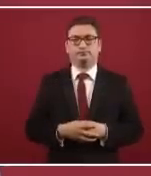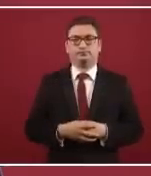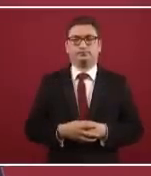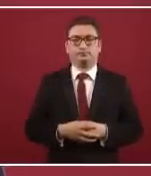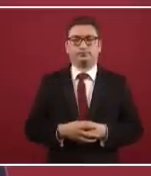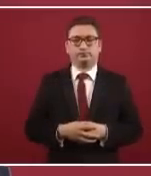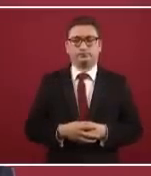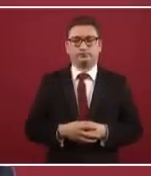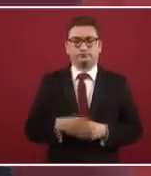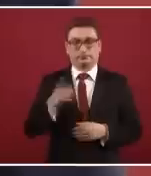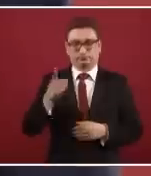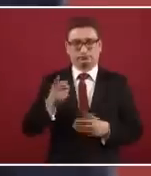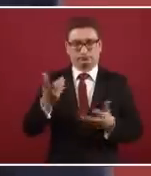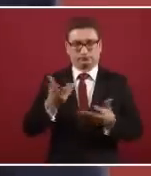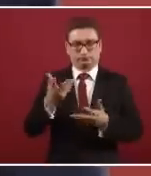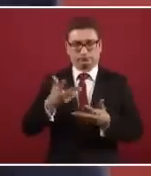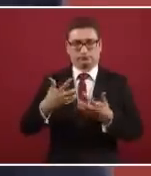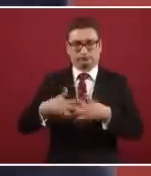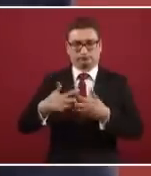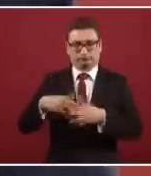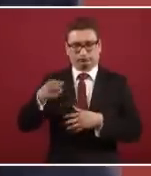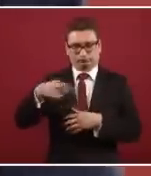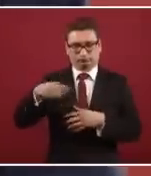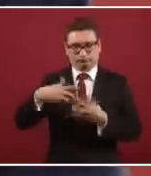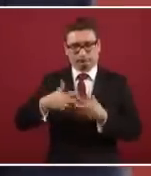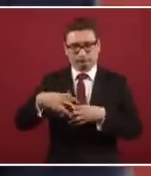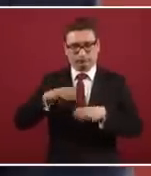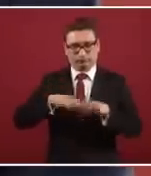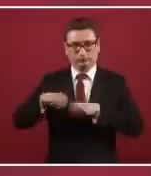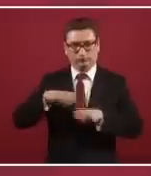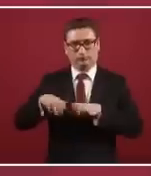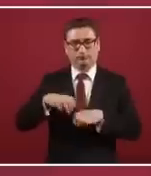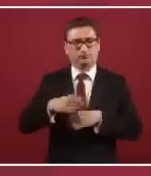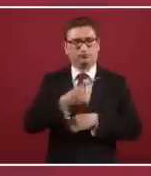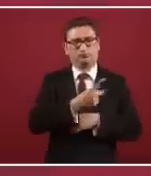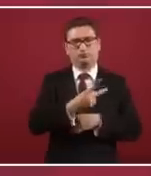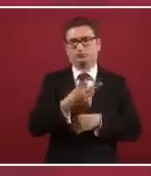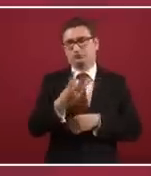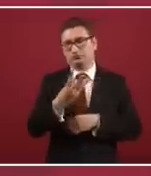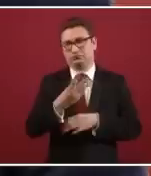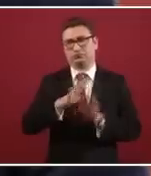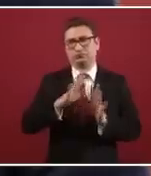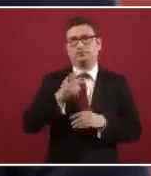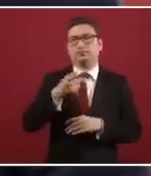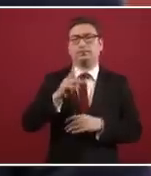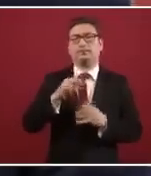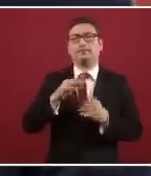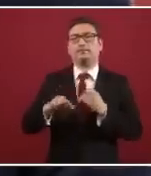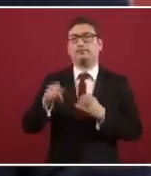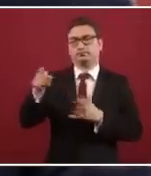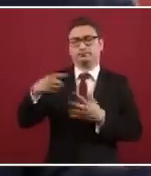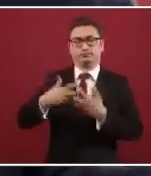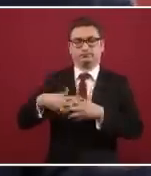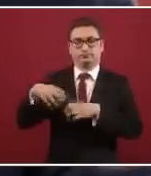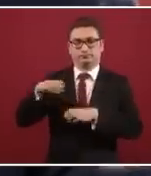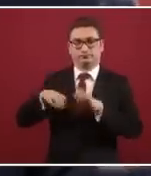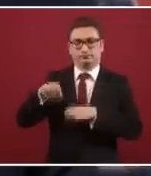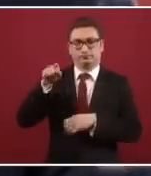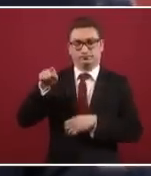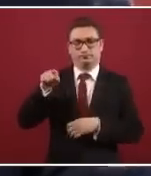que los produce. Habían dos o tres, pero al final de cuentas esta empresa,